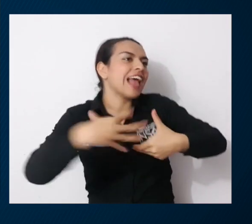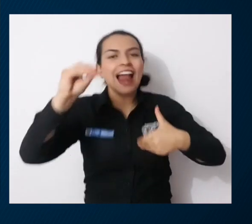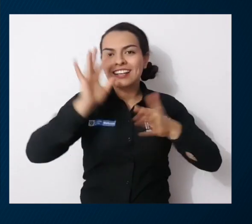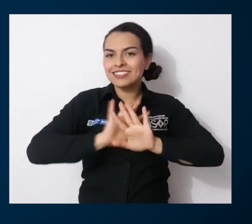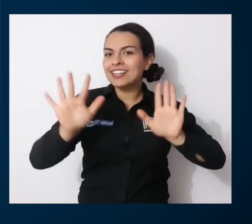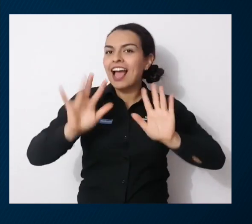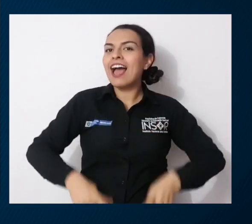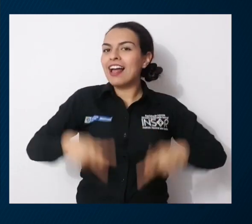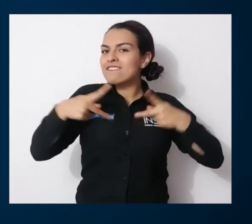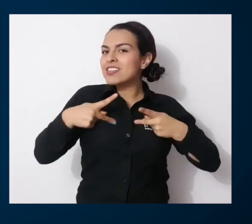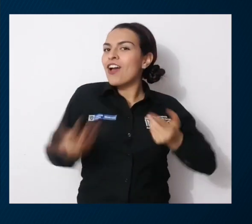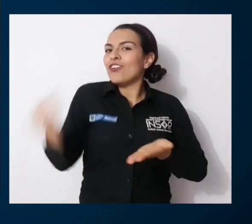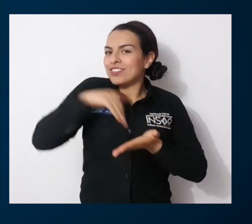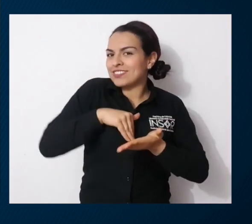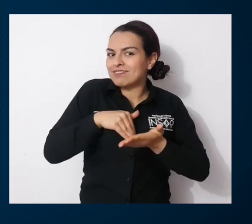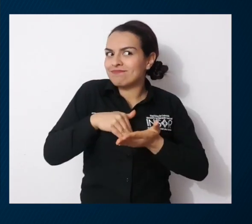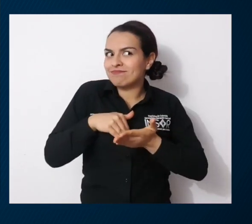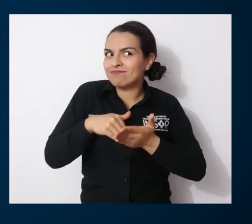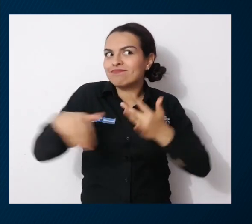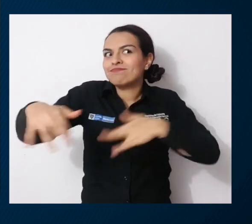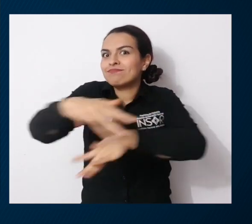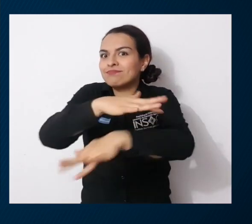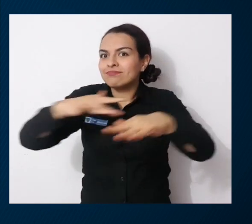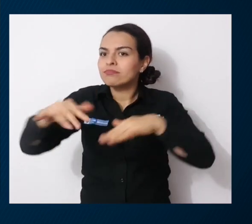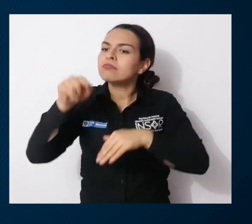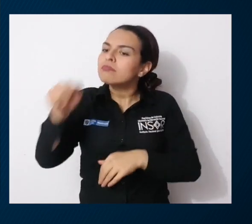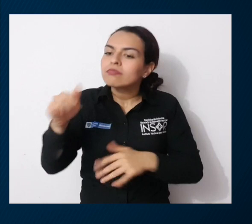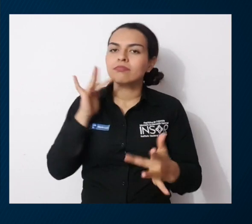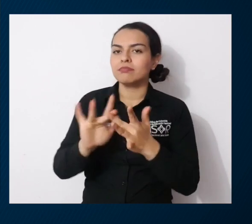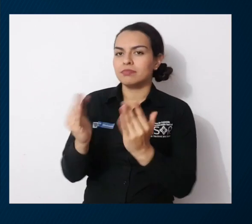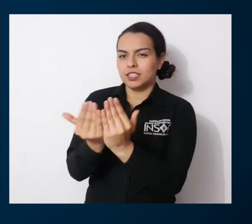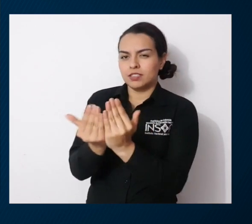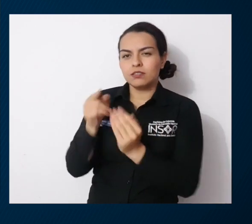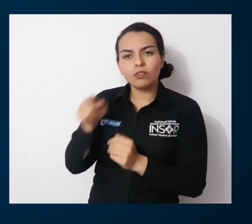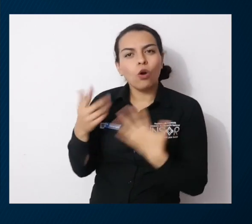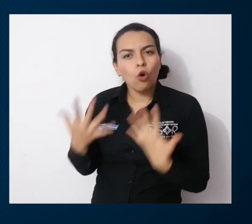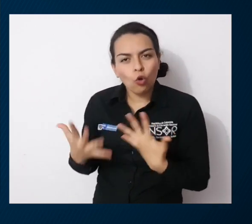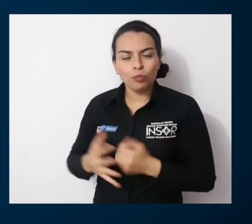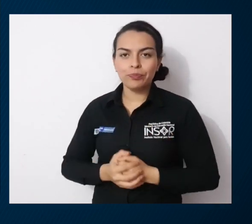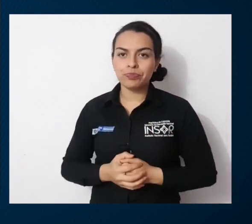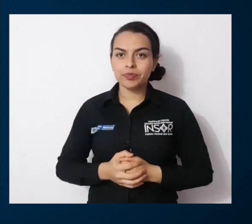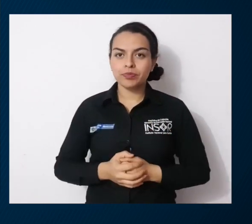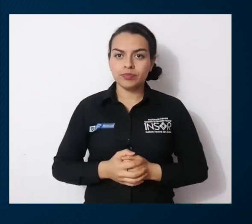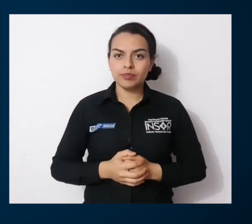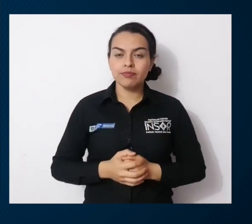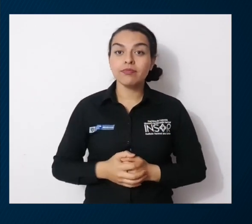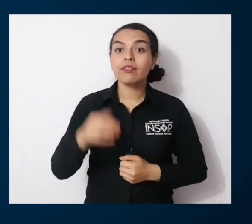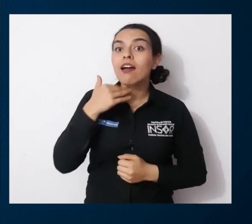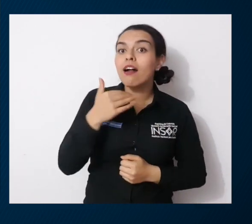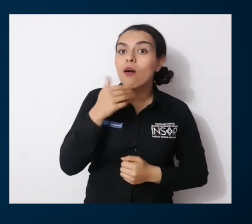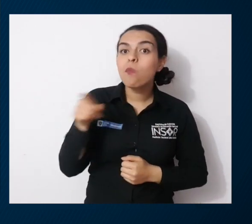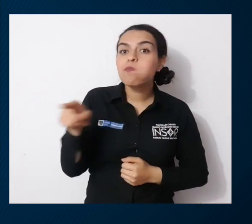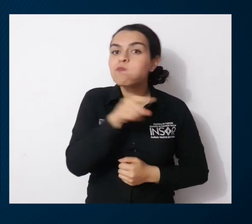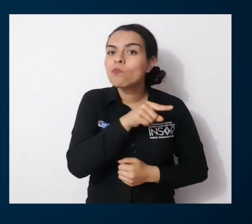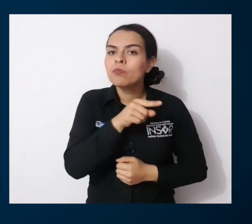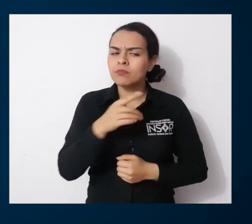la vida, y en este particular en la vida escolar. Pero ustedes, ¿qué